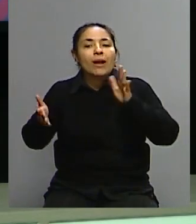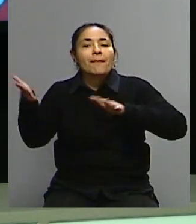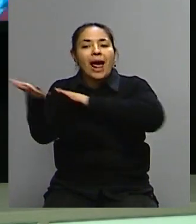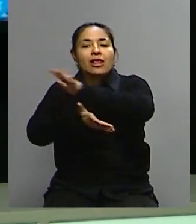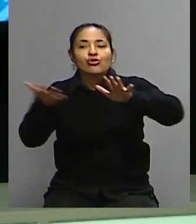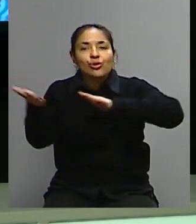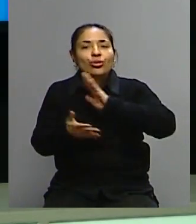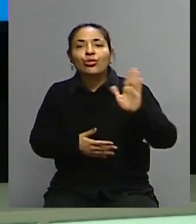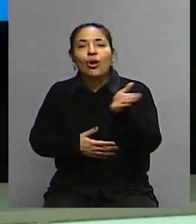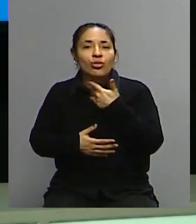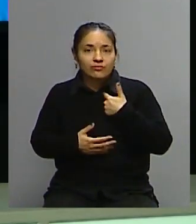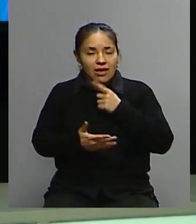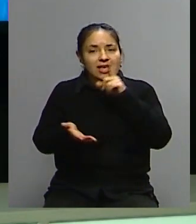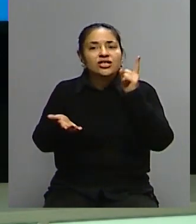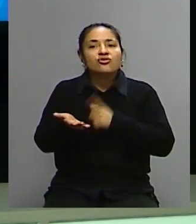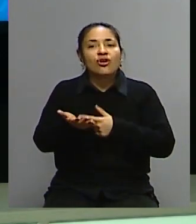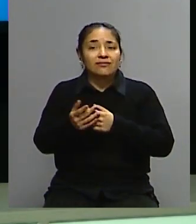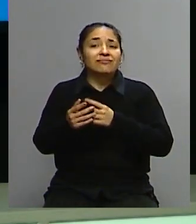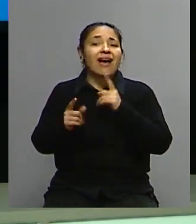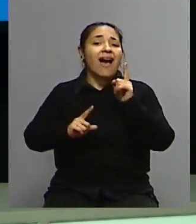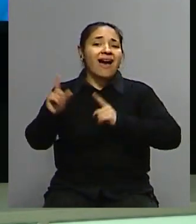tenemos muchísimas